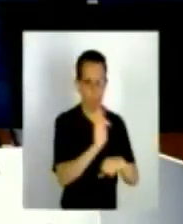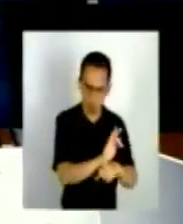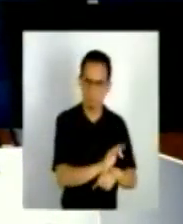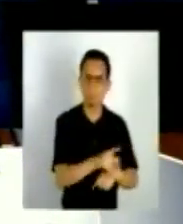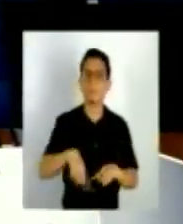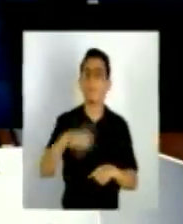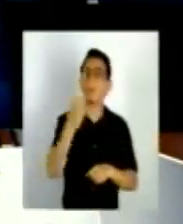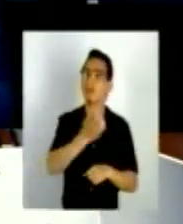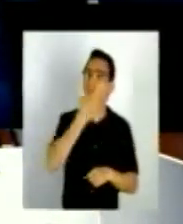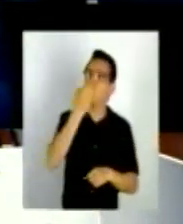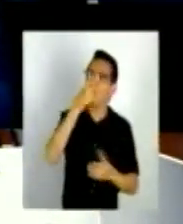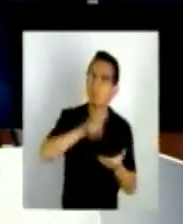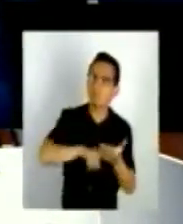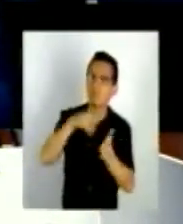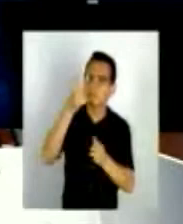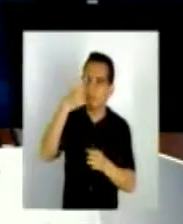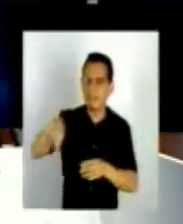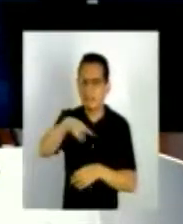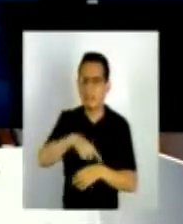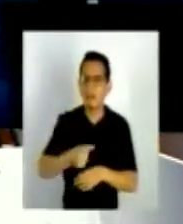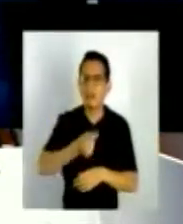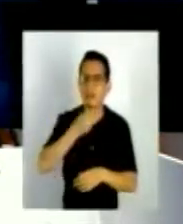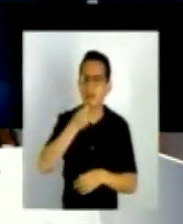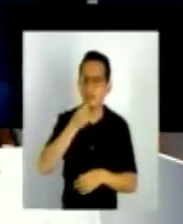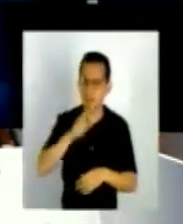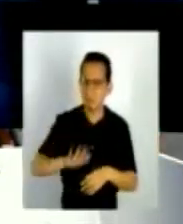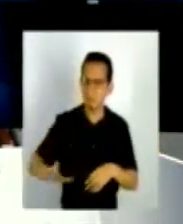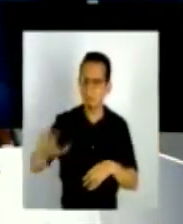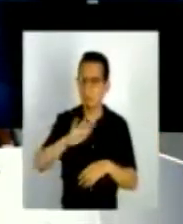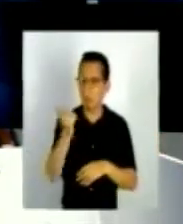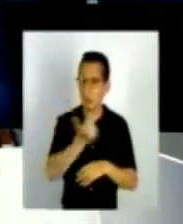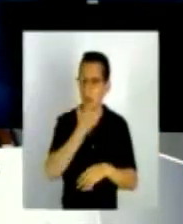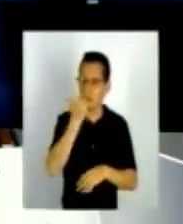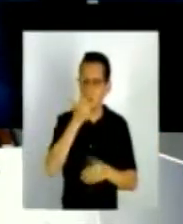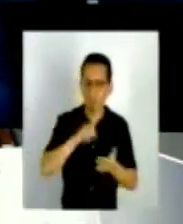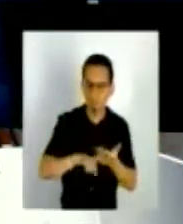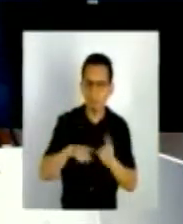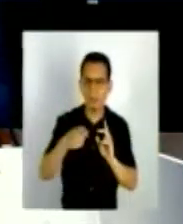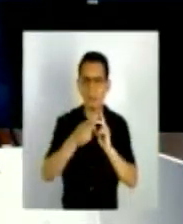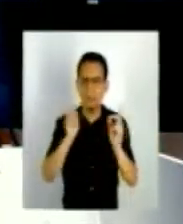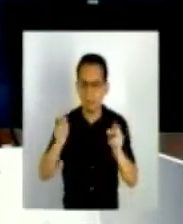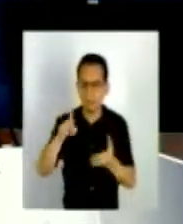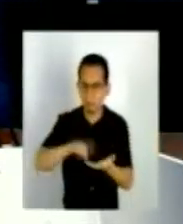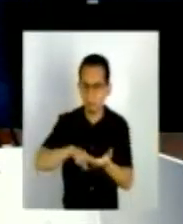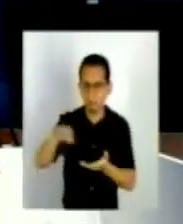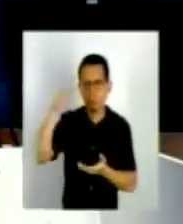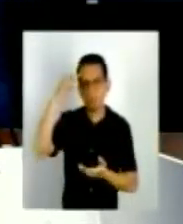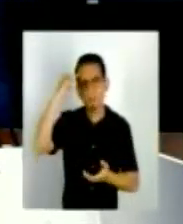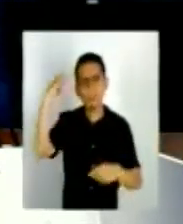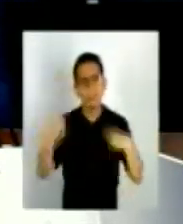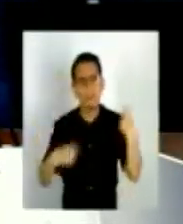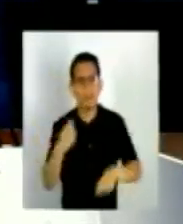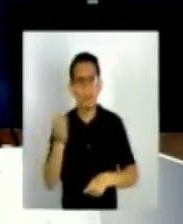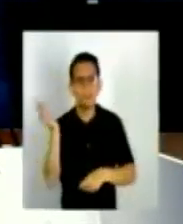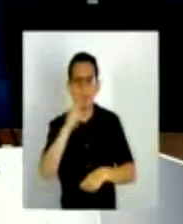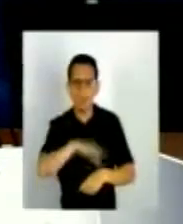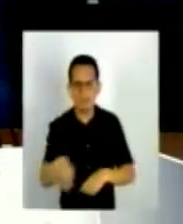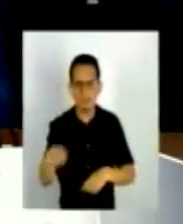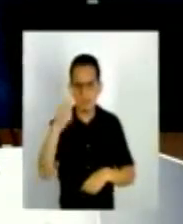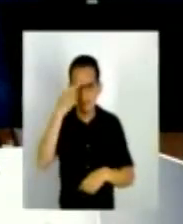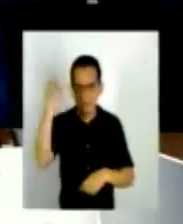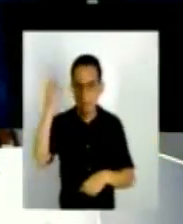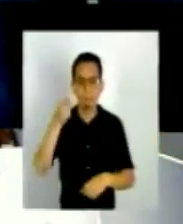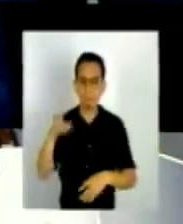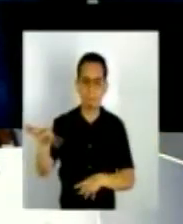nuestras escuelas con los niños con los que se puede trabajar en desarrollo de habilidades artísticas, porque